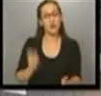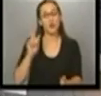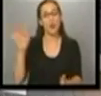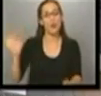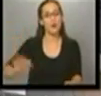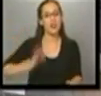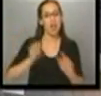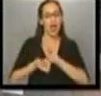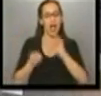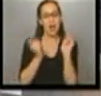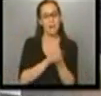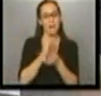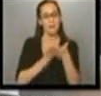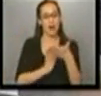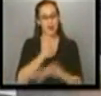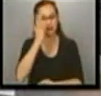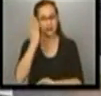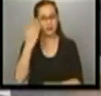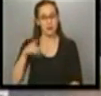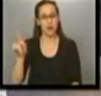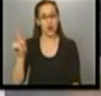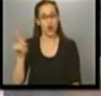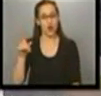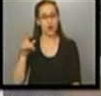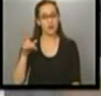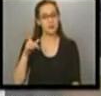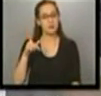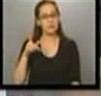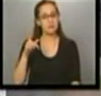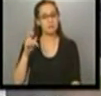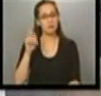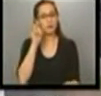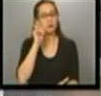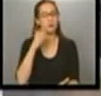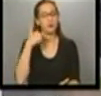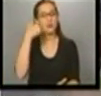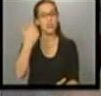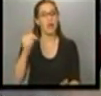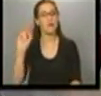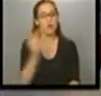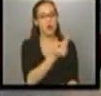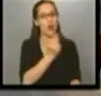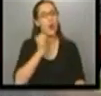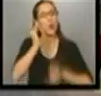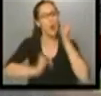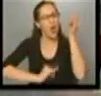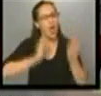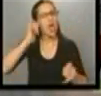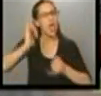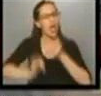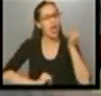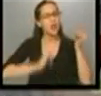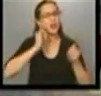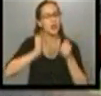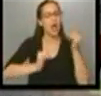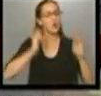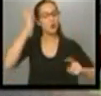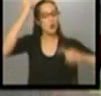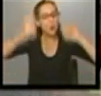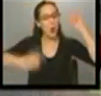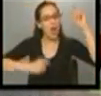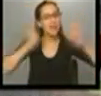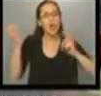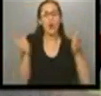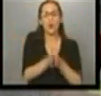es interesante cómo resignificó la muerte de su hija, ¿no? A través de esa explicación, de tenerla,